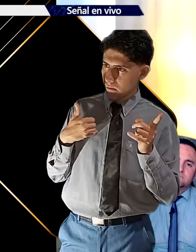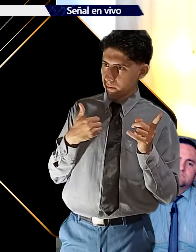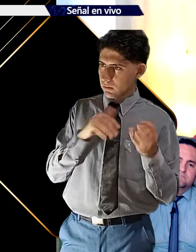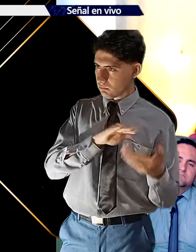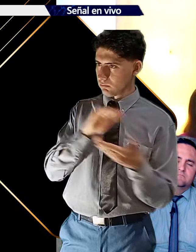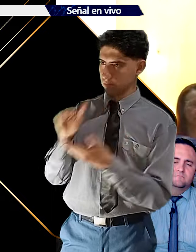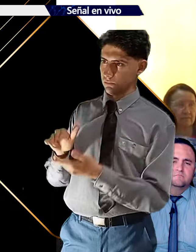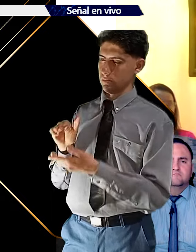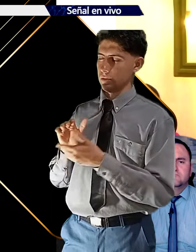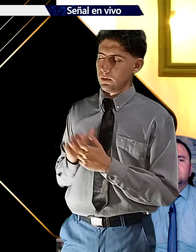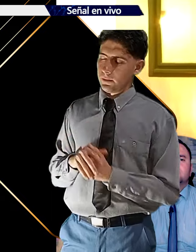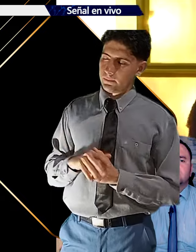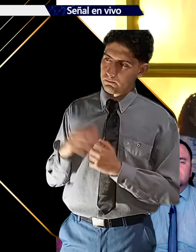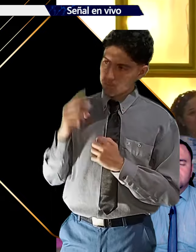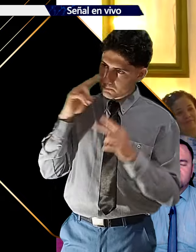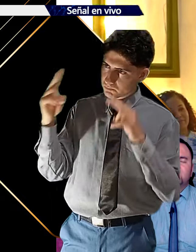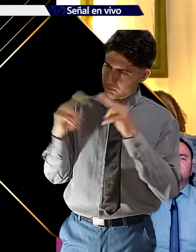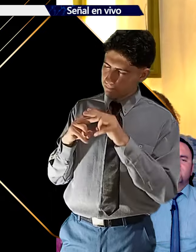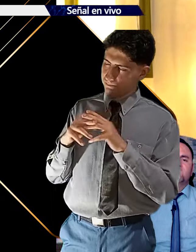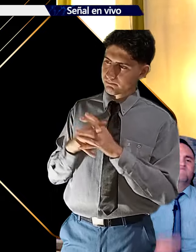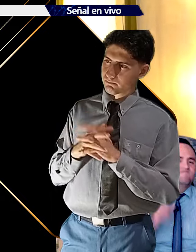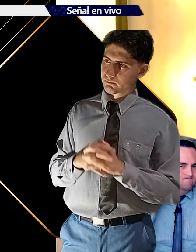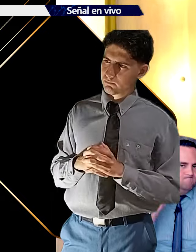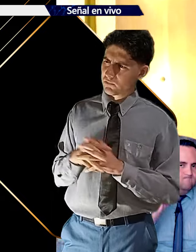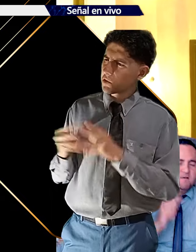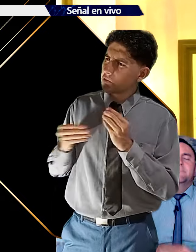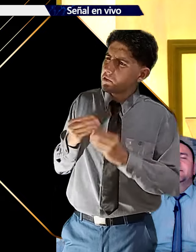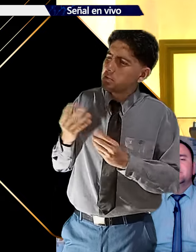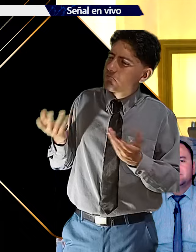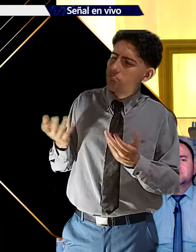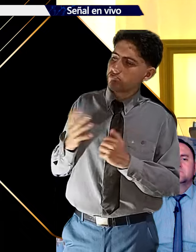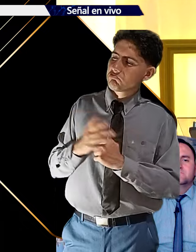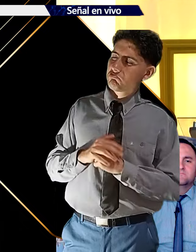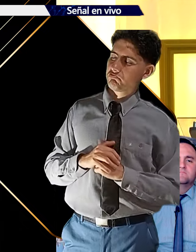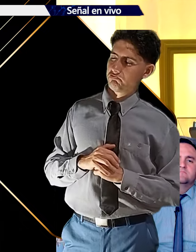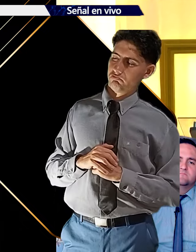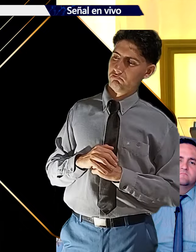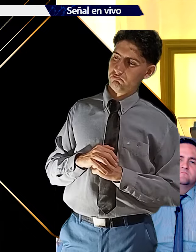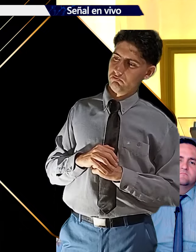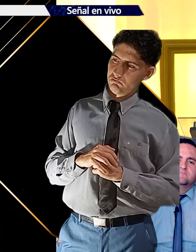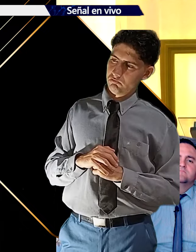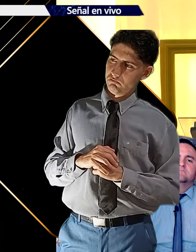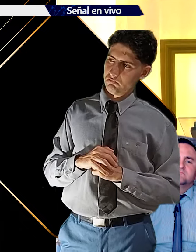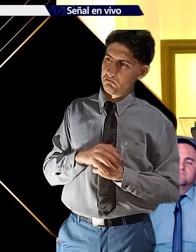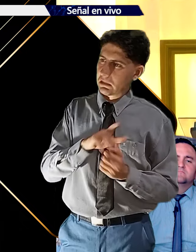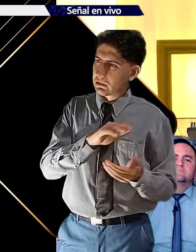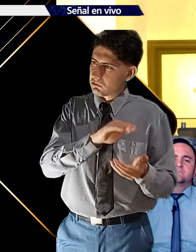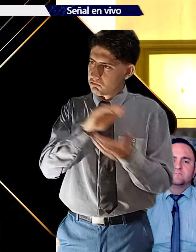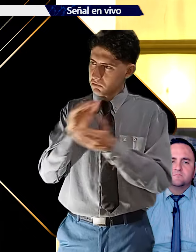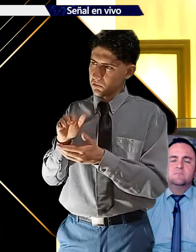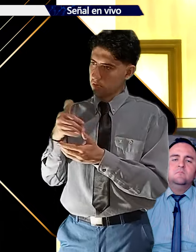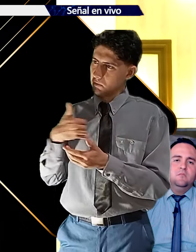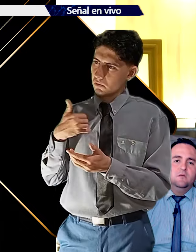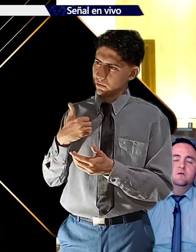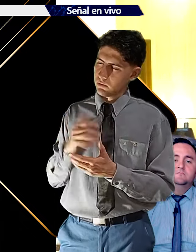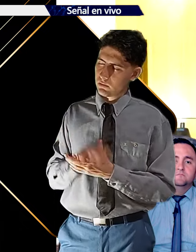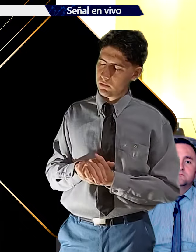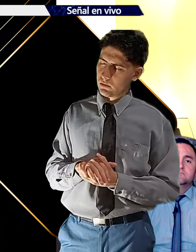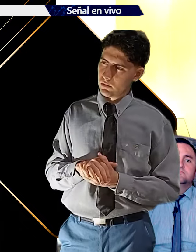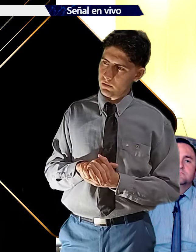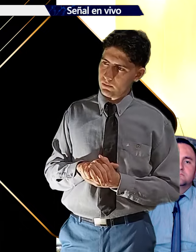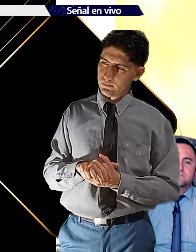que se la dio ese chico, a ver, madre e hija, tú me conoces. ¿Qué crees tú que yo hubiera hecho si me hubieras